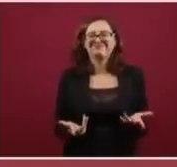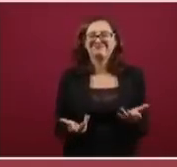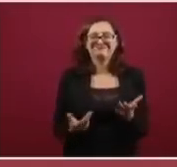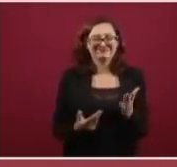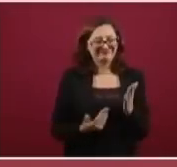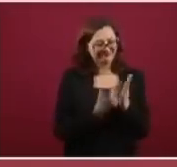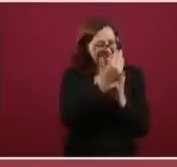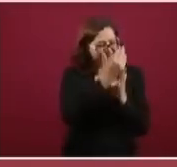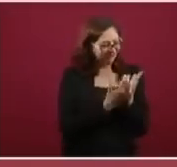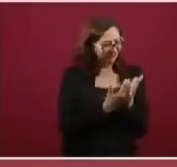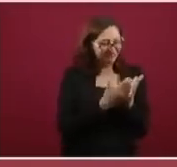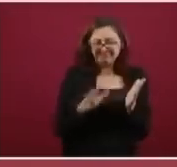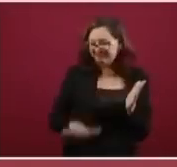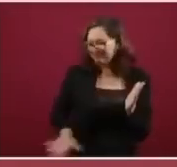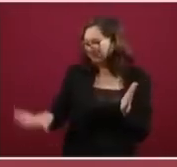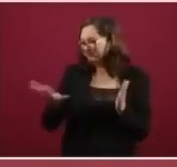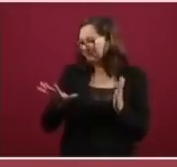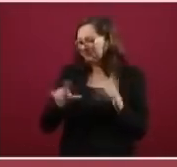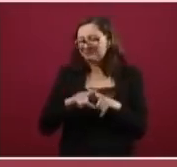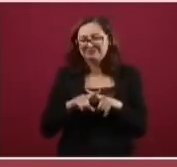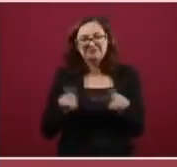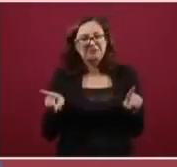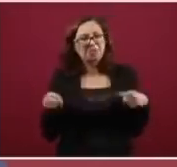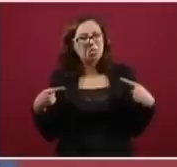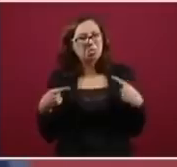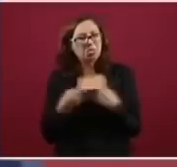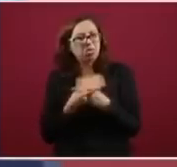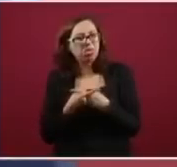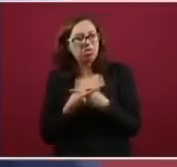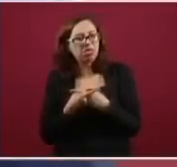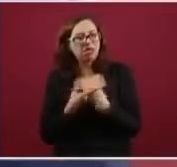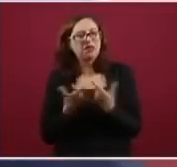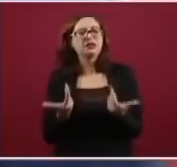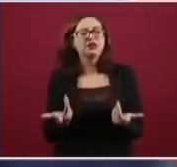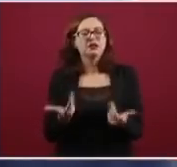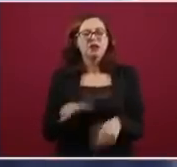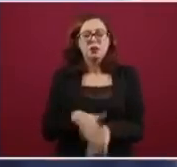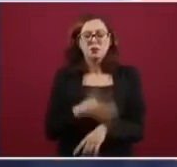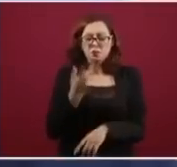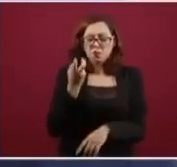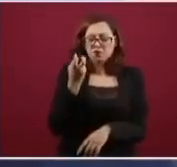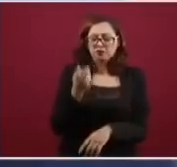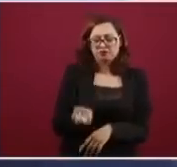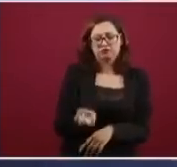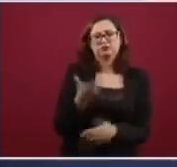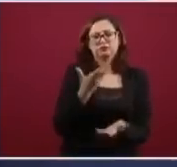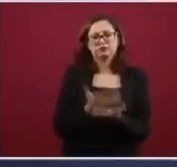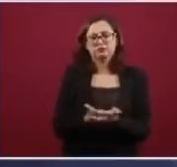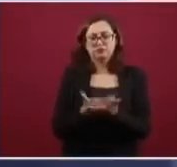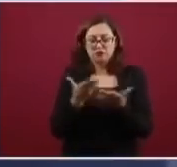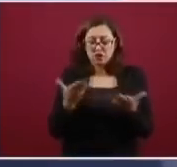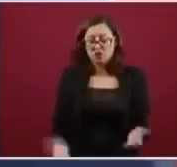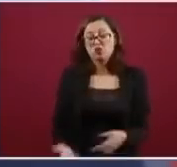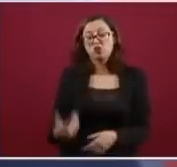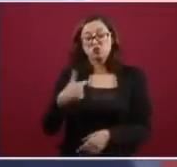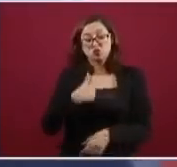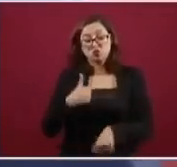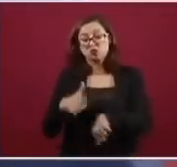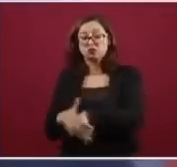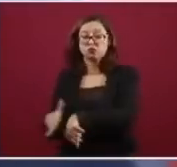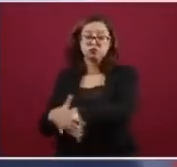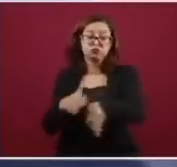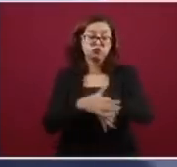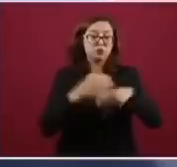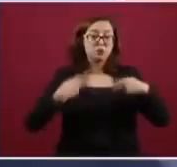a nuestra realidad por eso que le transmito que les digo a todos los